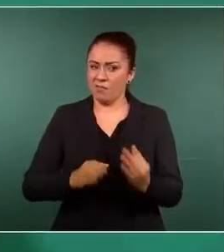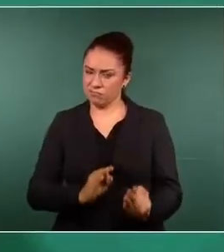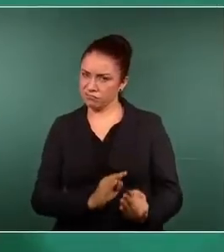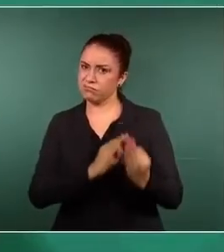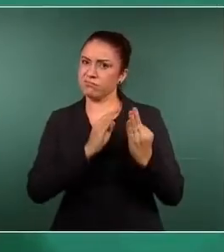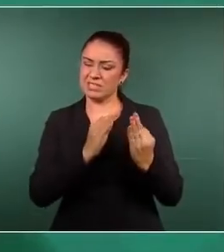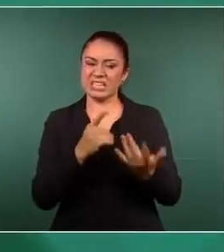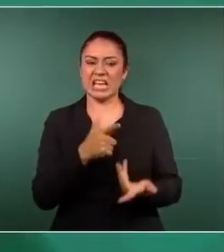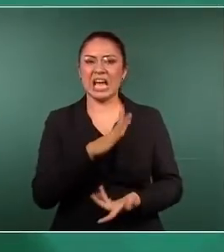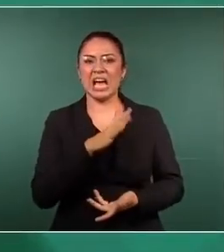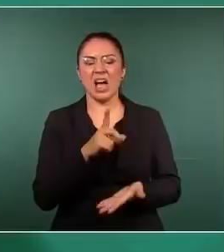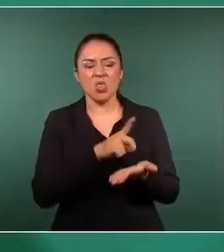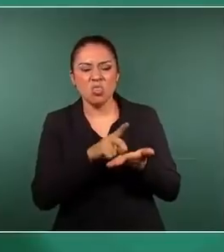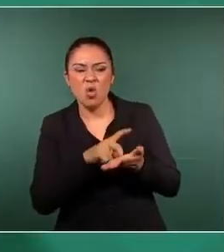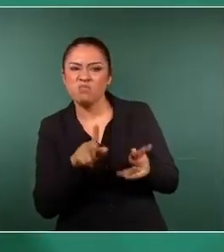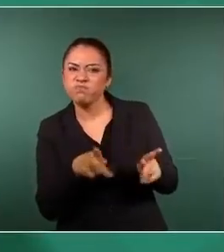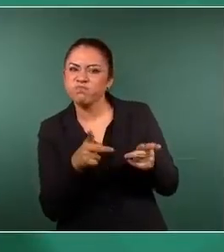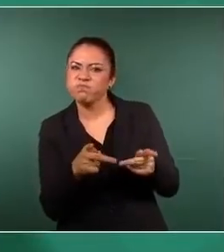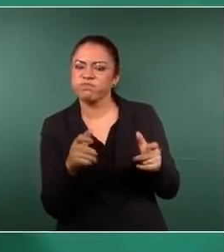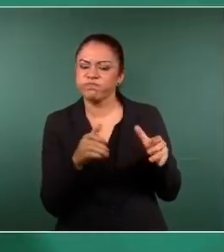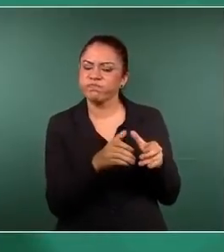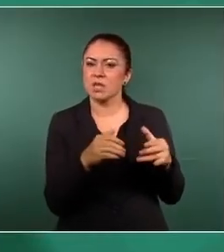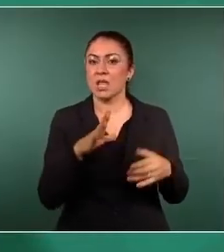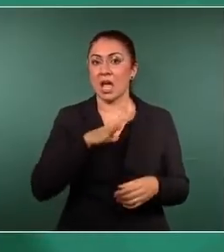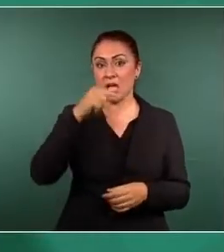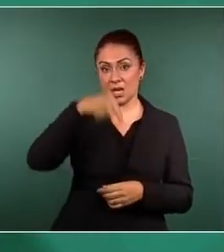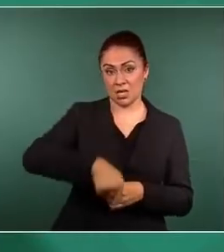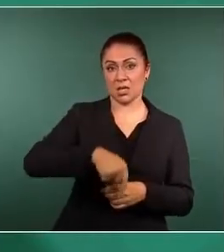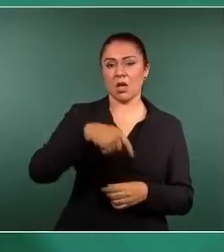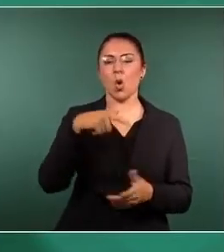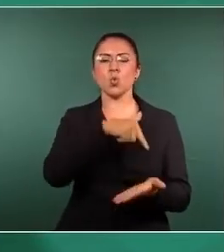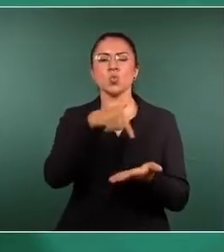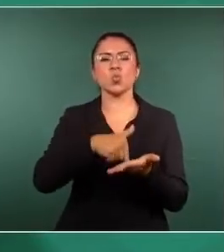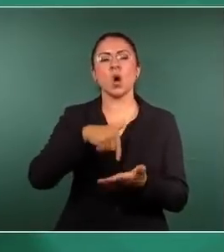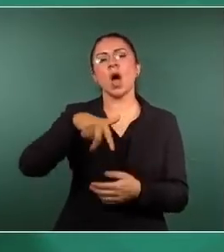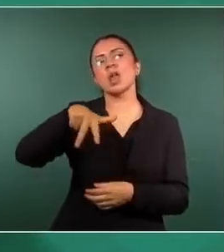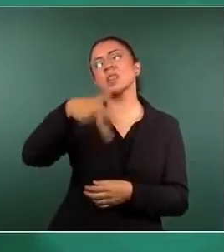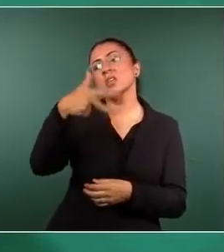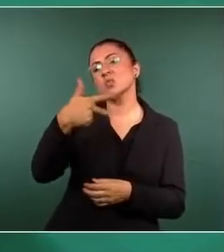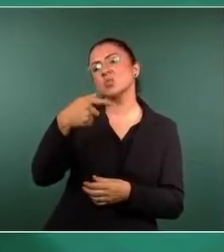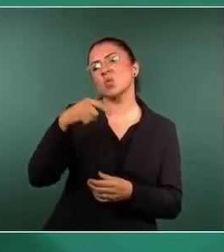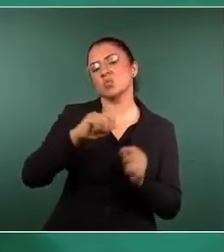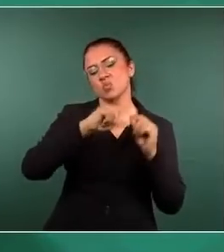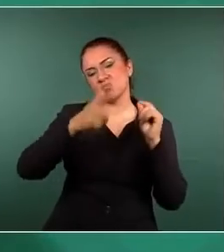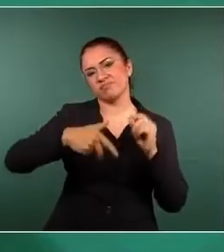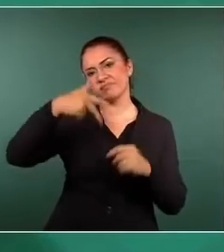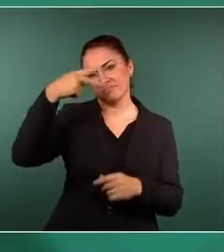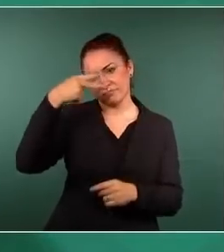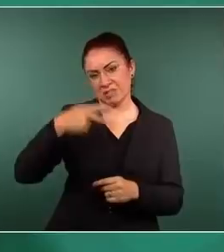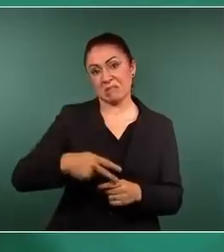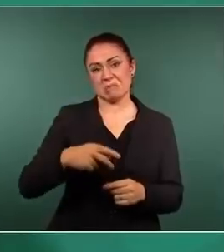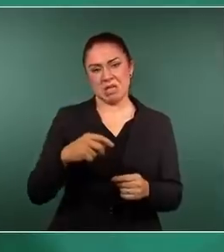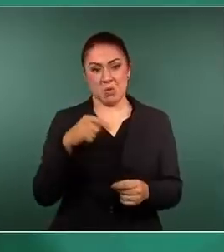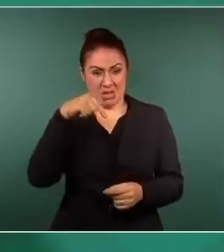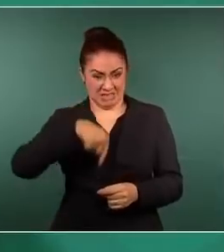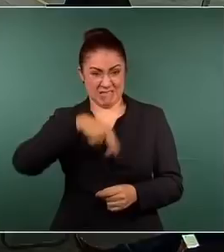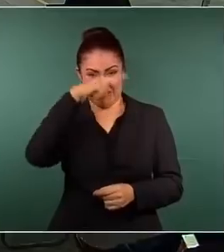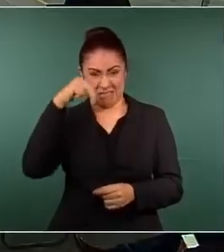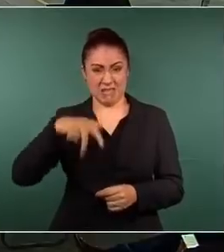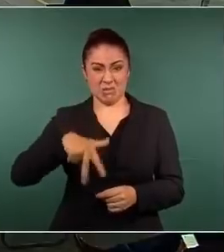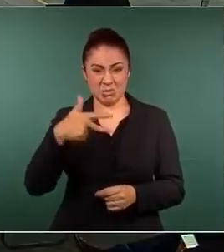narcomenudeo donde somos el lugar 18 a nivel nacional con un registro de 69